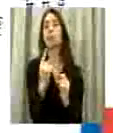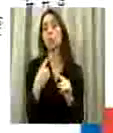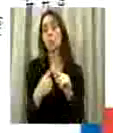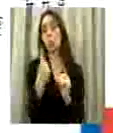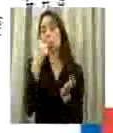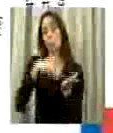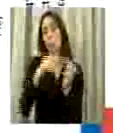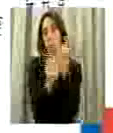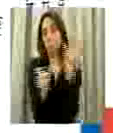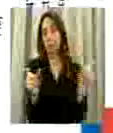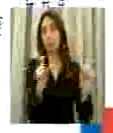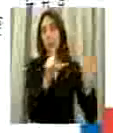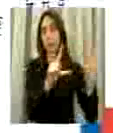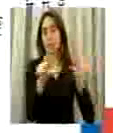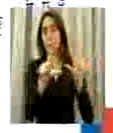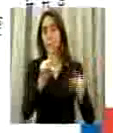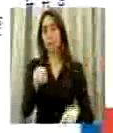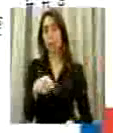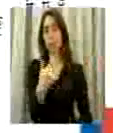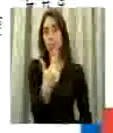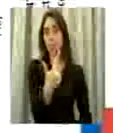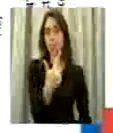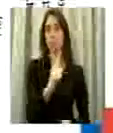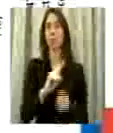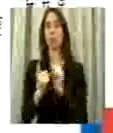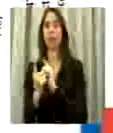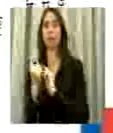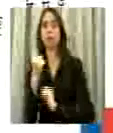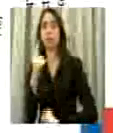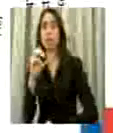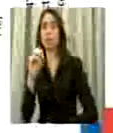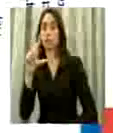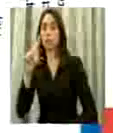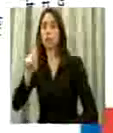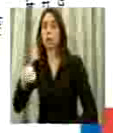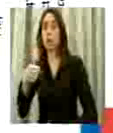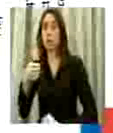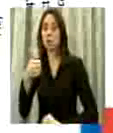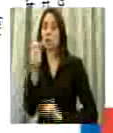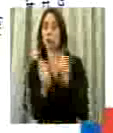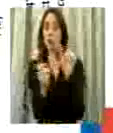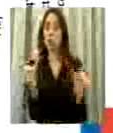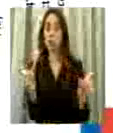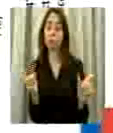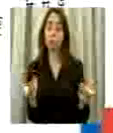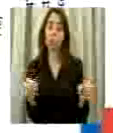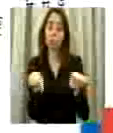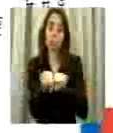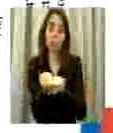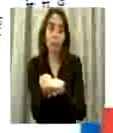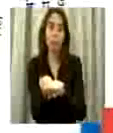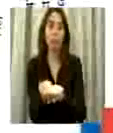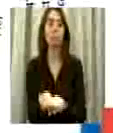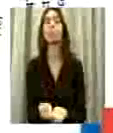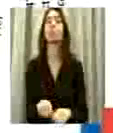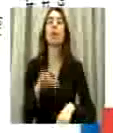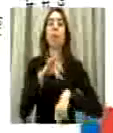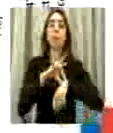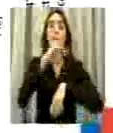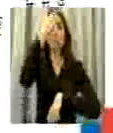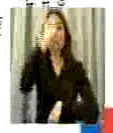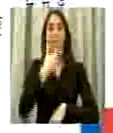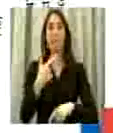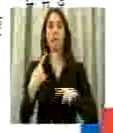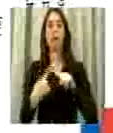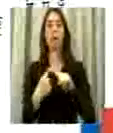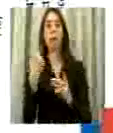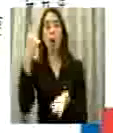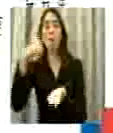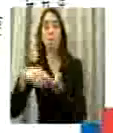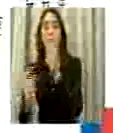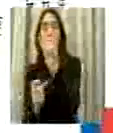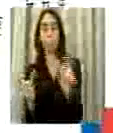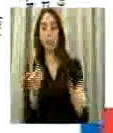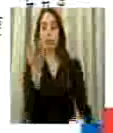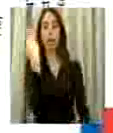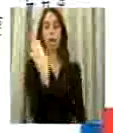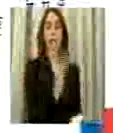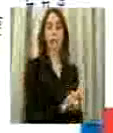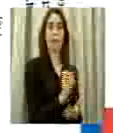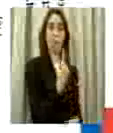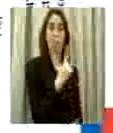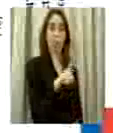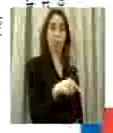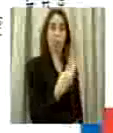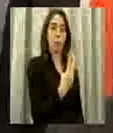habitantes de 77,7 a 107,6. Los médicos por cada 1000 habitantes de 1,32